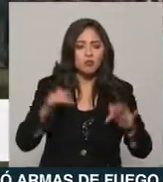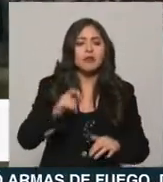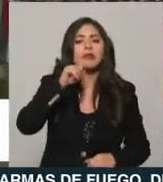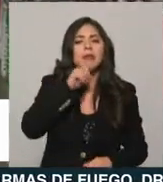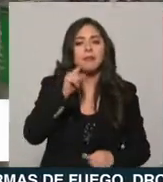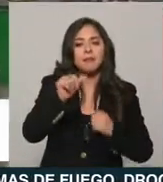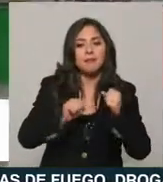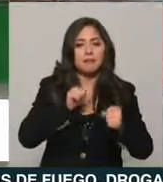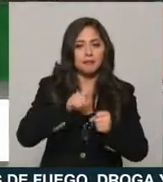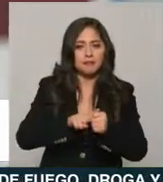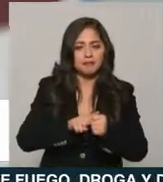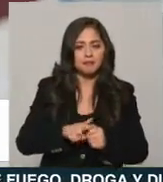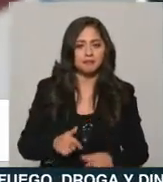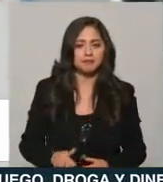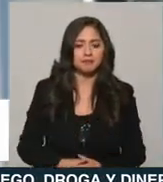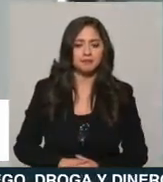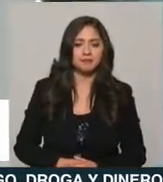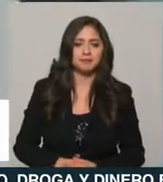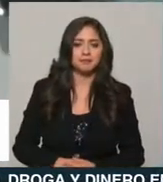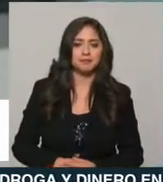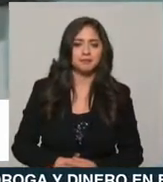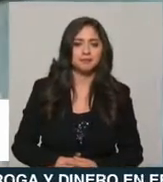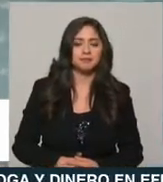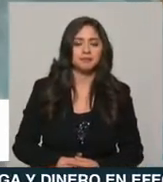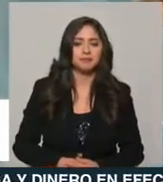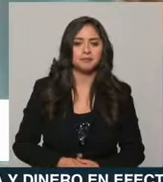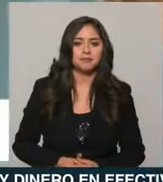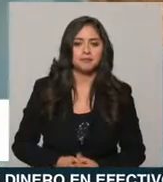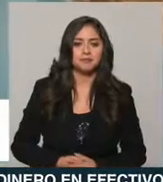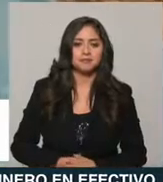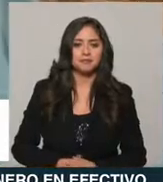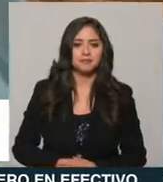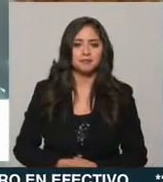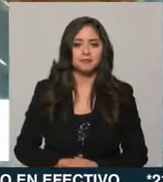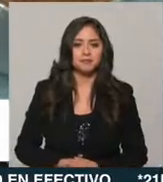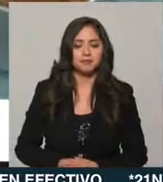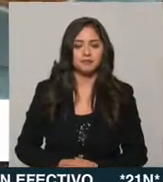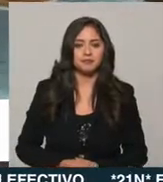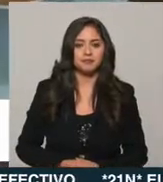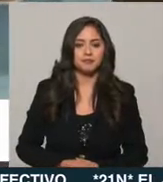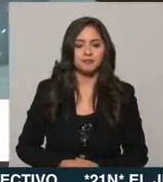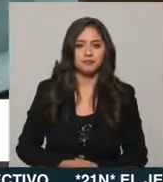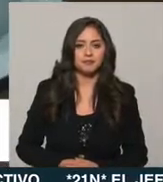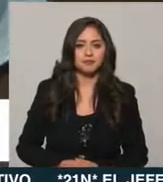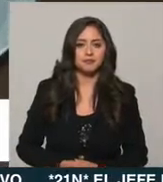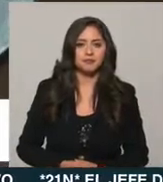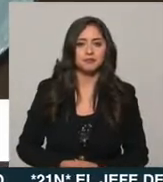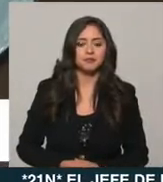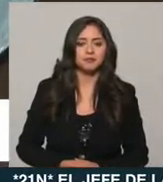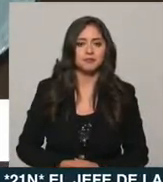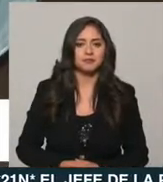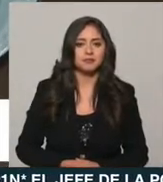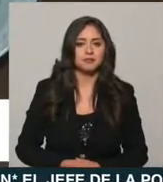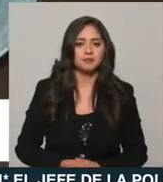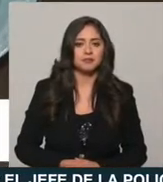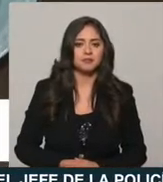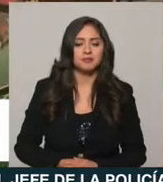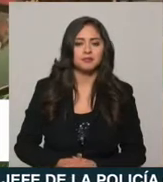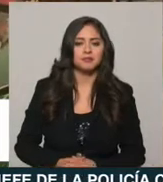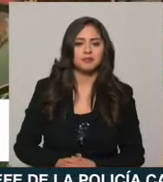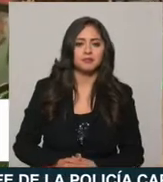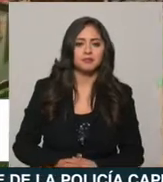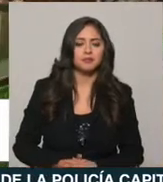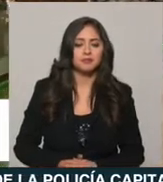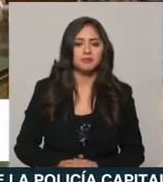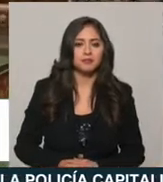los animales. En la cámara Jesús Arias para 21 Noticias, desde el corazón de la Ciudad de México, Enrique Muñiz.